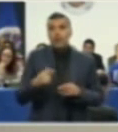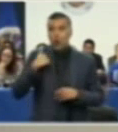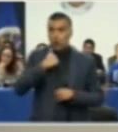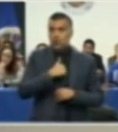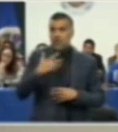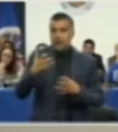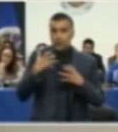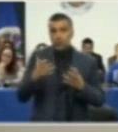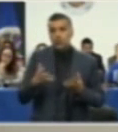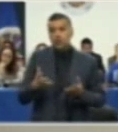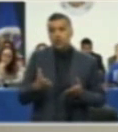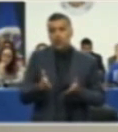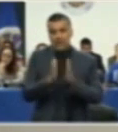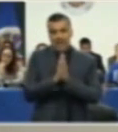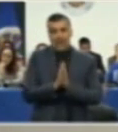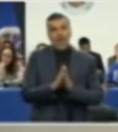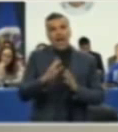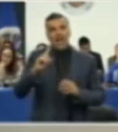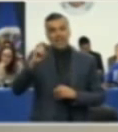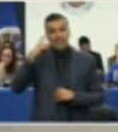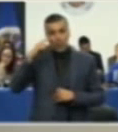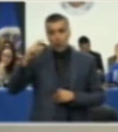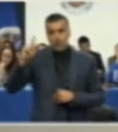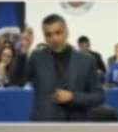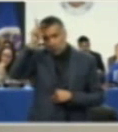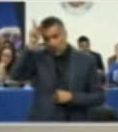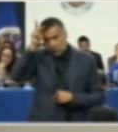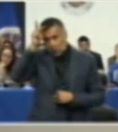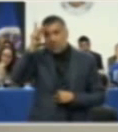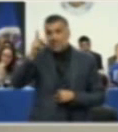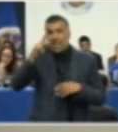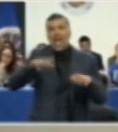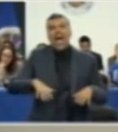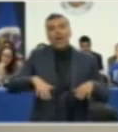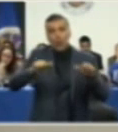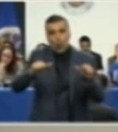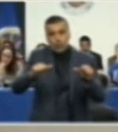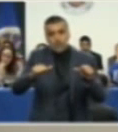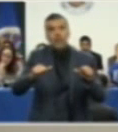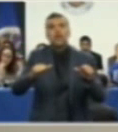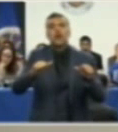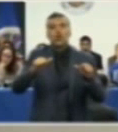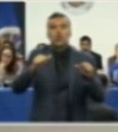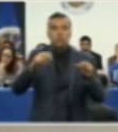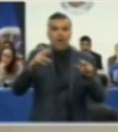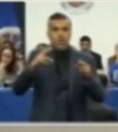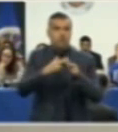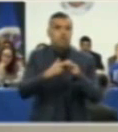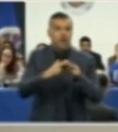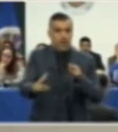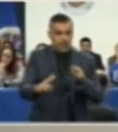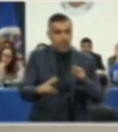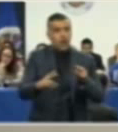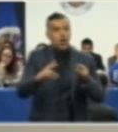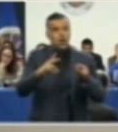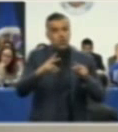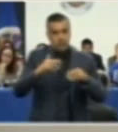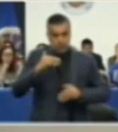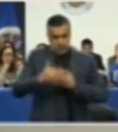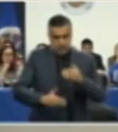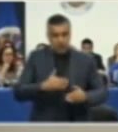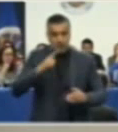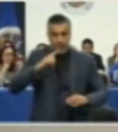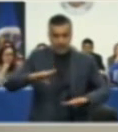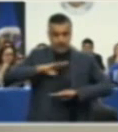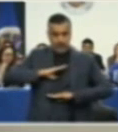queríamos solicitarle al Estado peruano que adopte de la manera más breve, logre las medidas para implementar